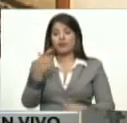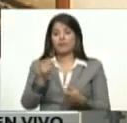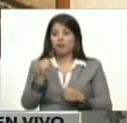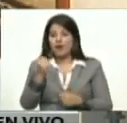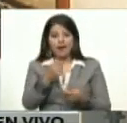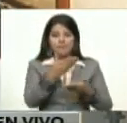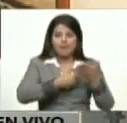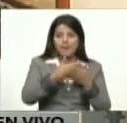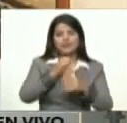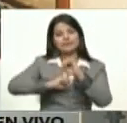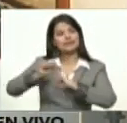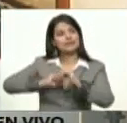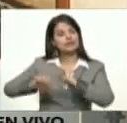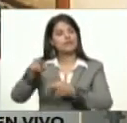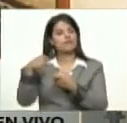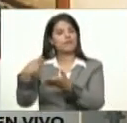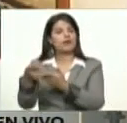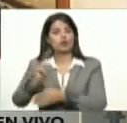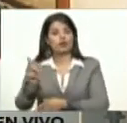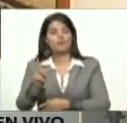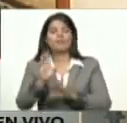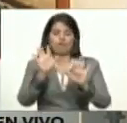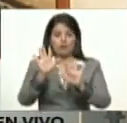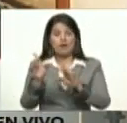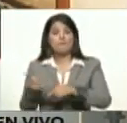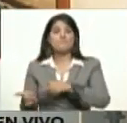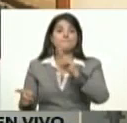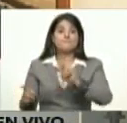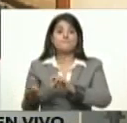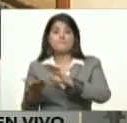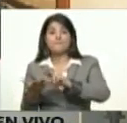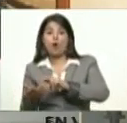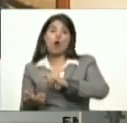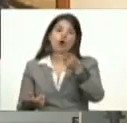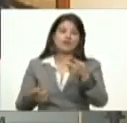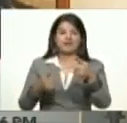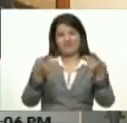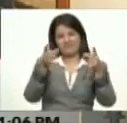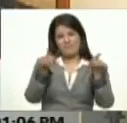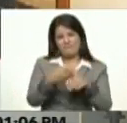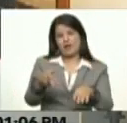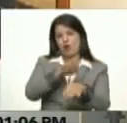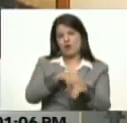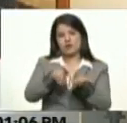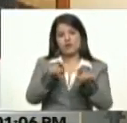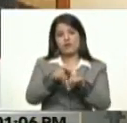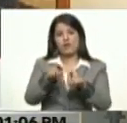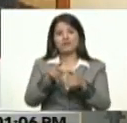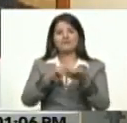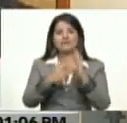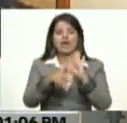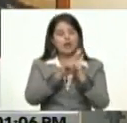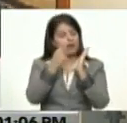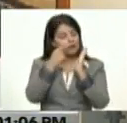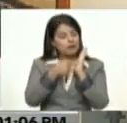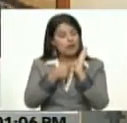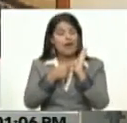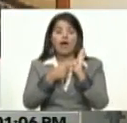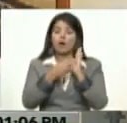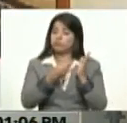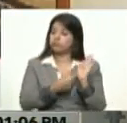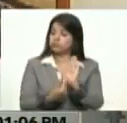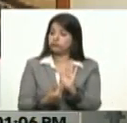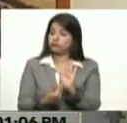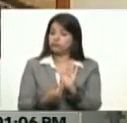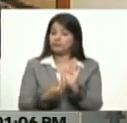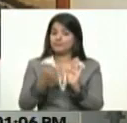por completo. La elusión es aún peor, quizás, porque es que utilizan las leyes vigentes, los vericuetos